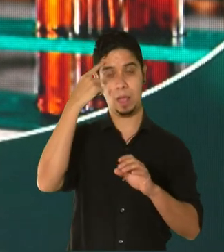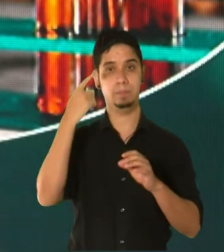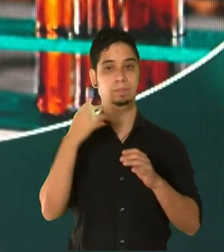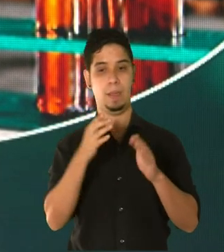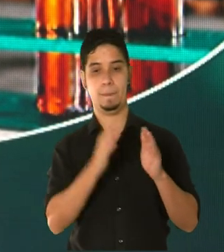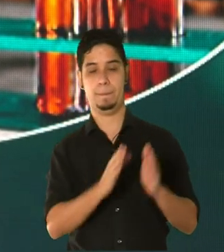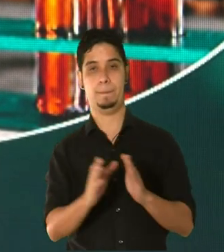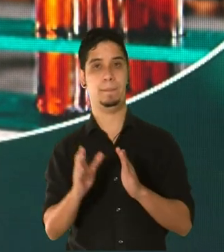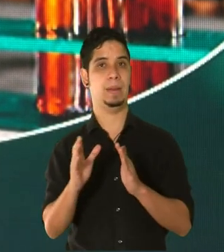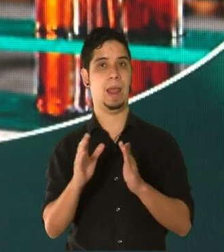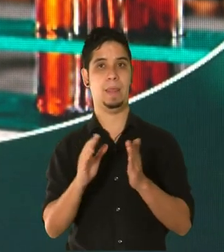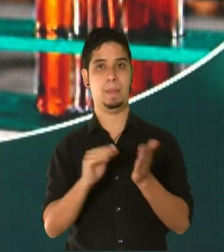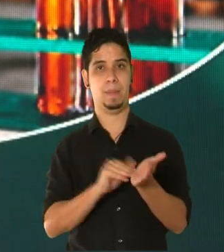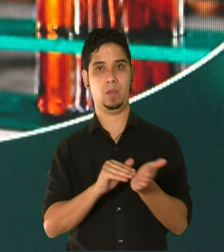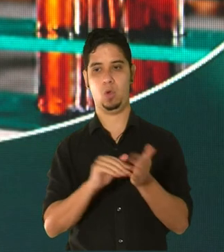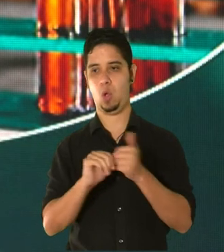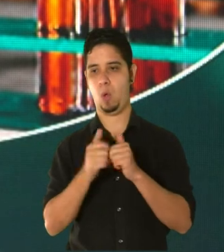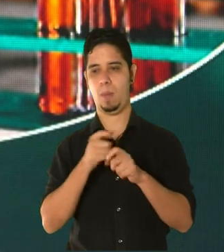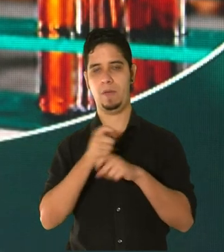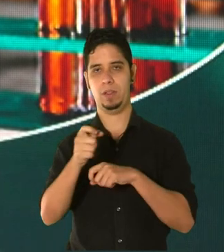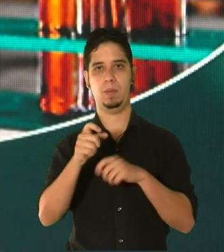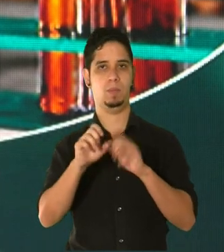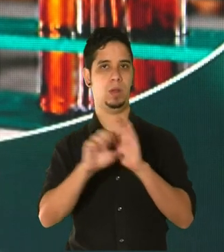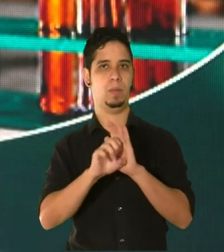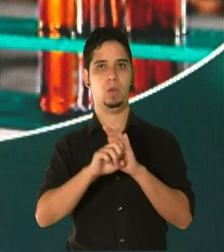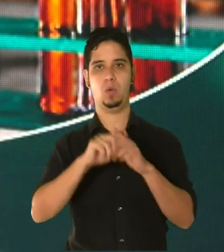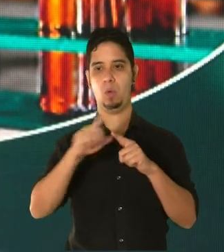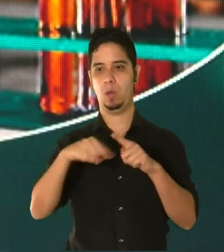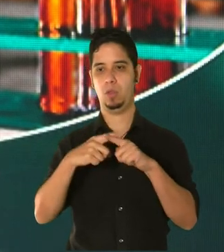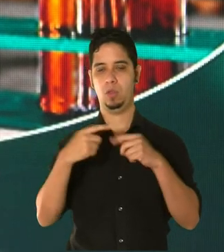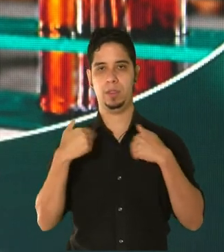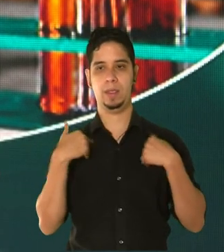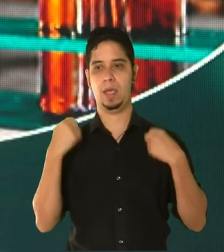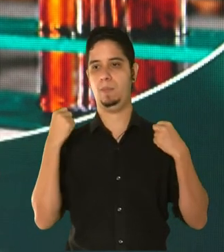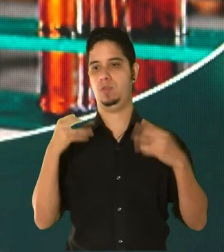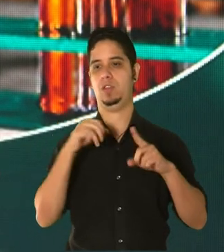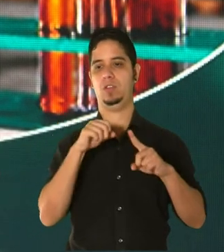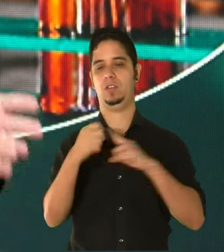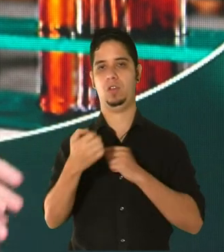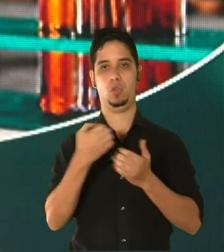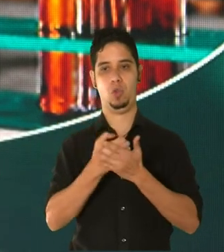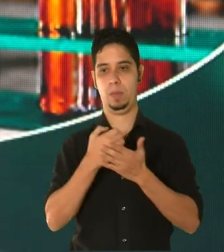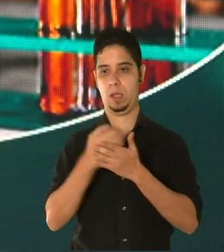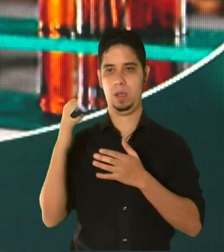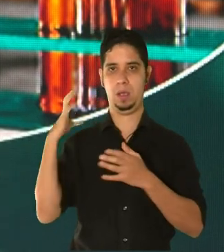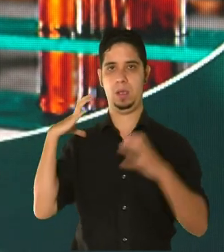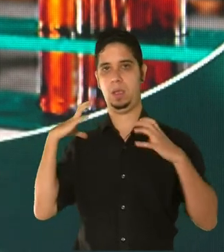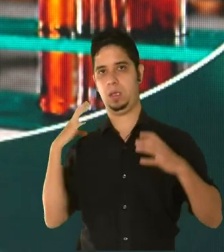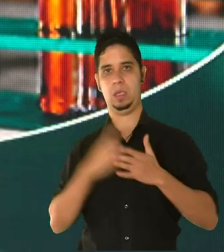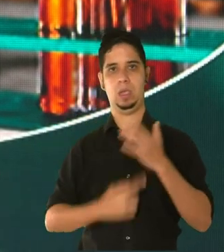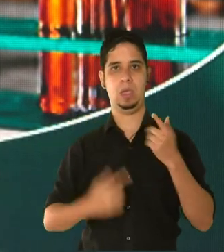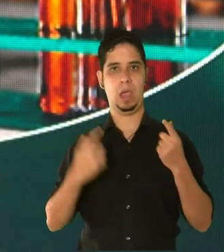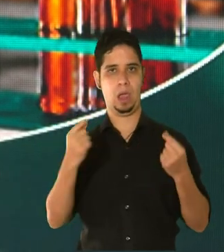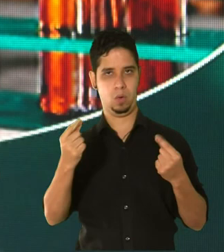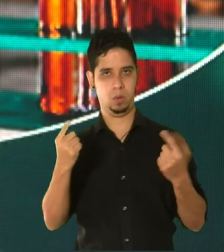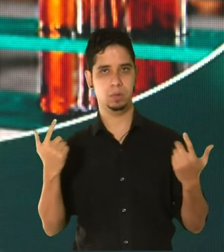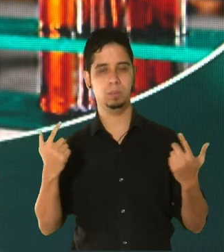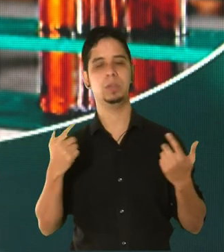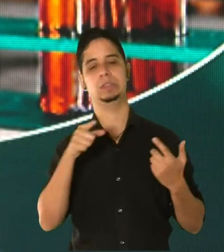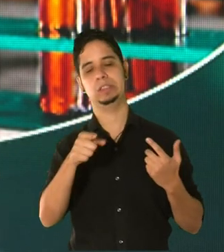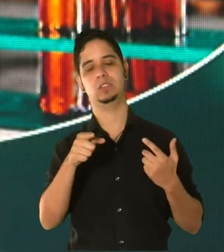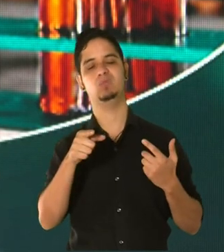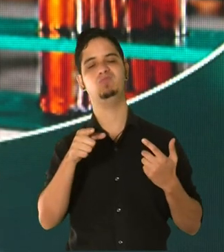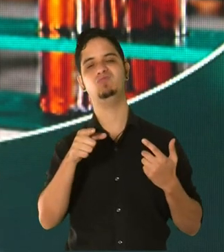médicos de cómo me va a afectar esto cuando tenga pues una carga económica sitios no quieras afecta por el cobro por cualquier otra enfermedad y que